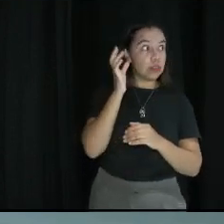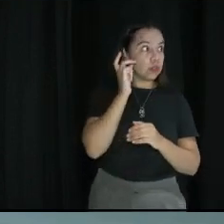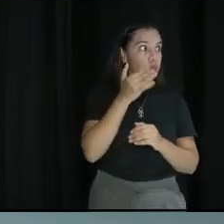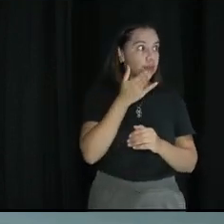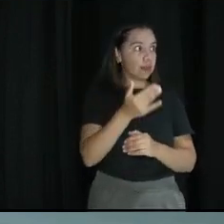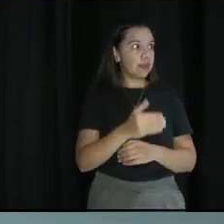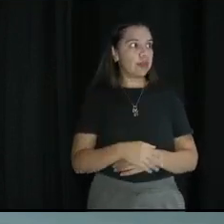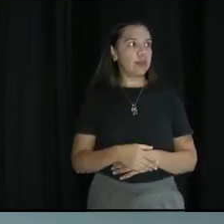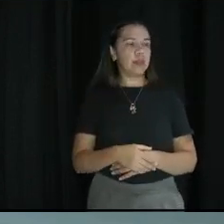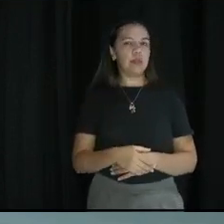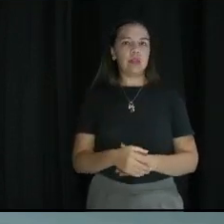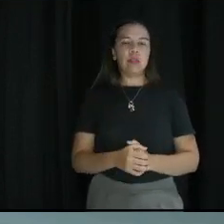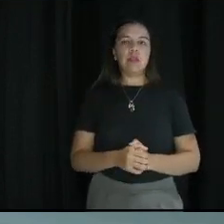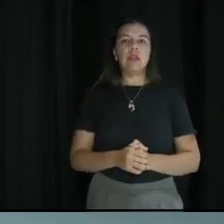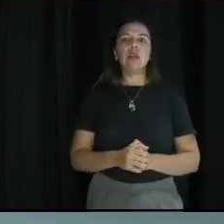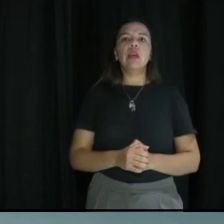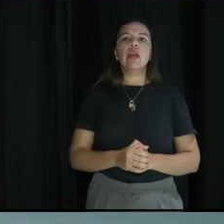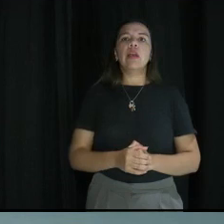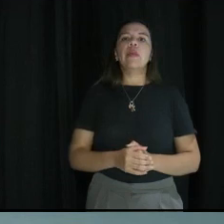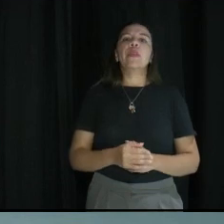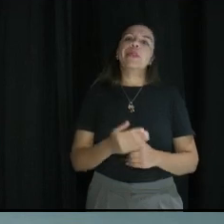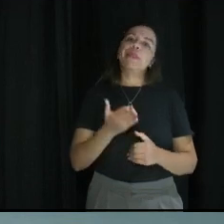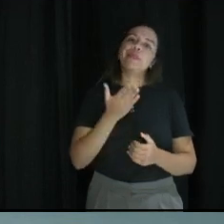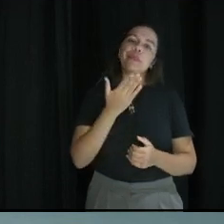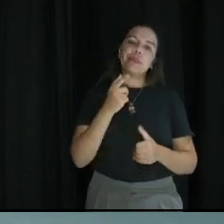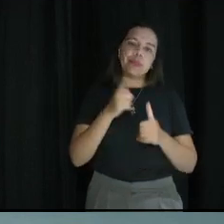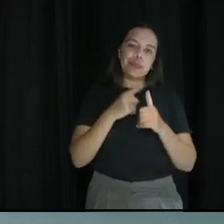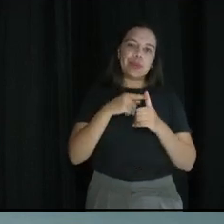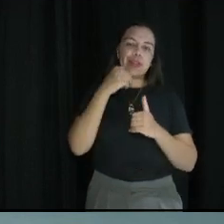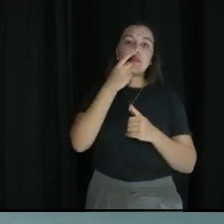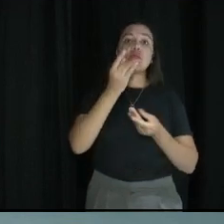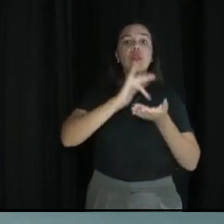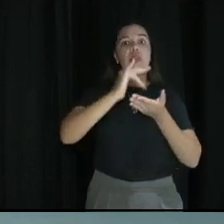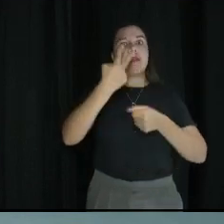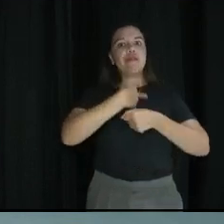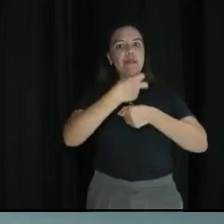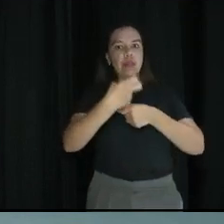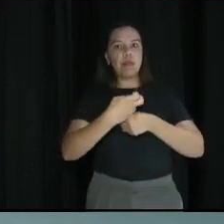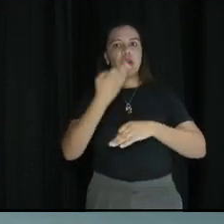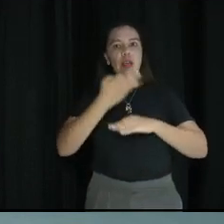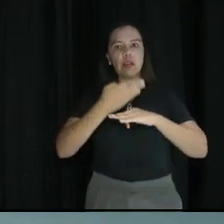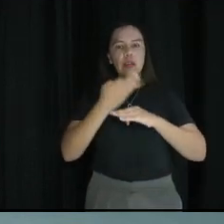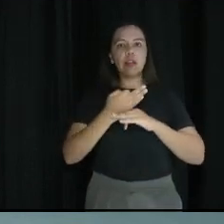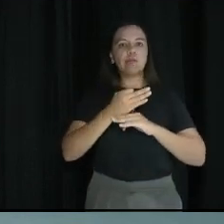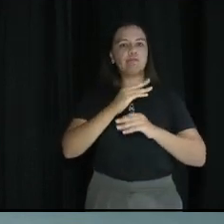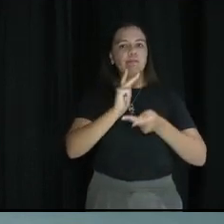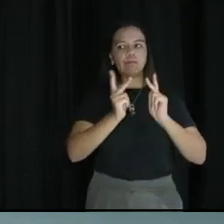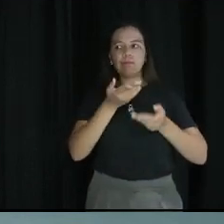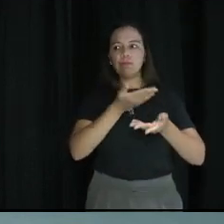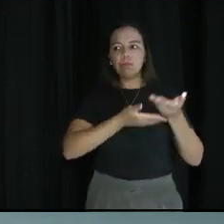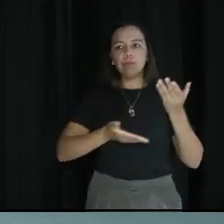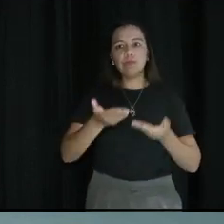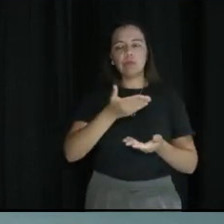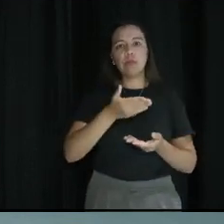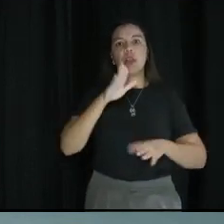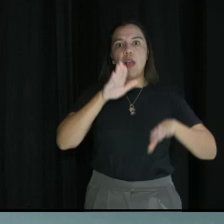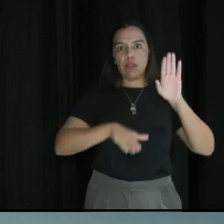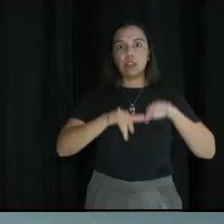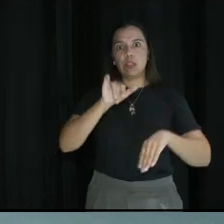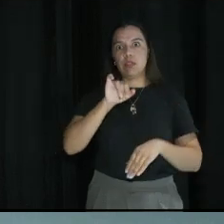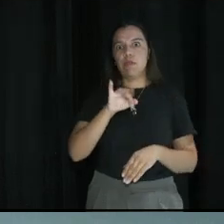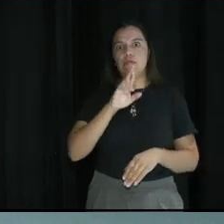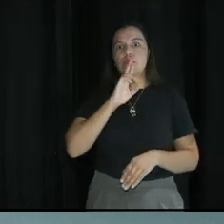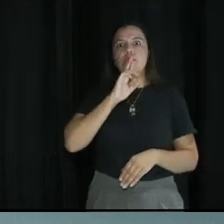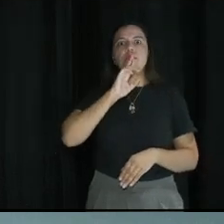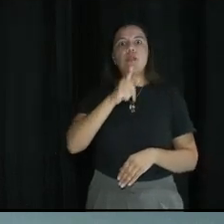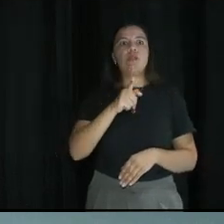perfecto. Bueno, pues primero que nada, muchas gracias por la invitación. A veces es bueno que la